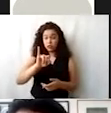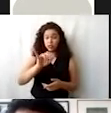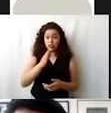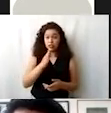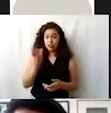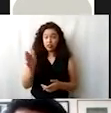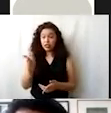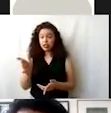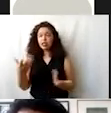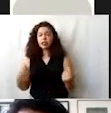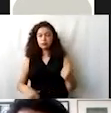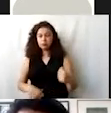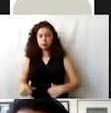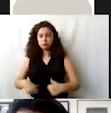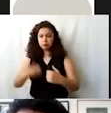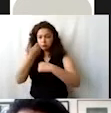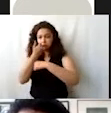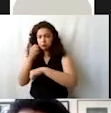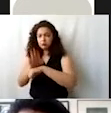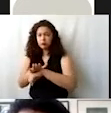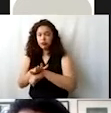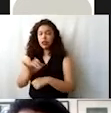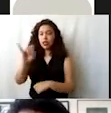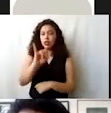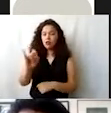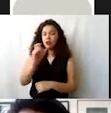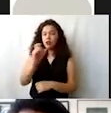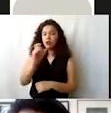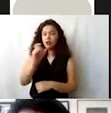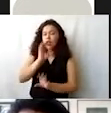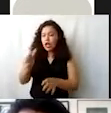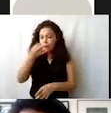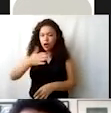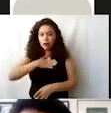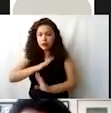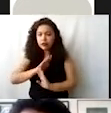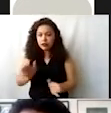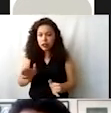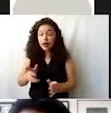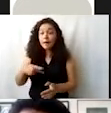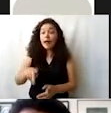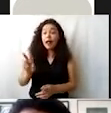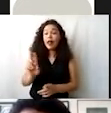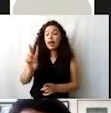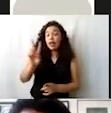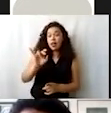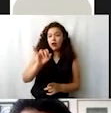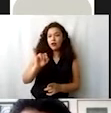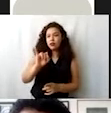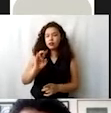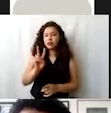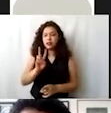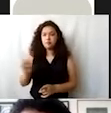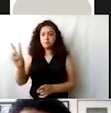administrativo, ¿sí? El jueves me doy por notificado. Y hasta el viernes es cuando, porque dice que